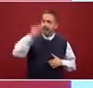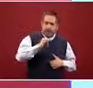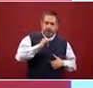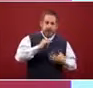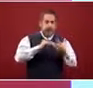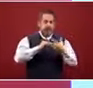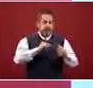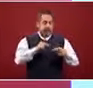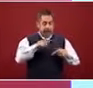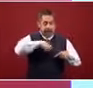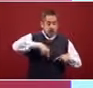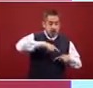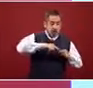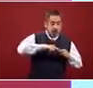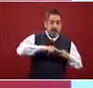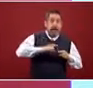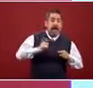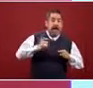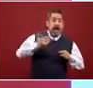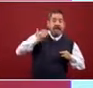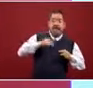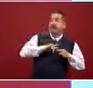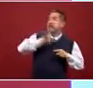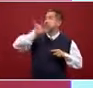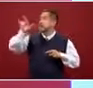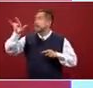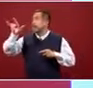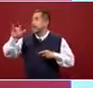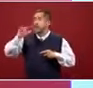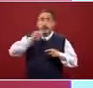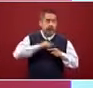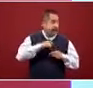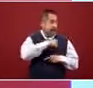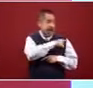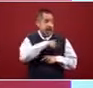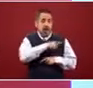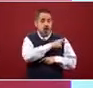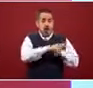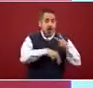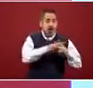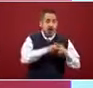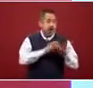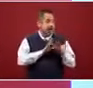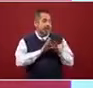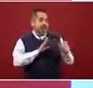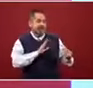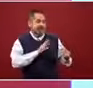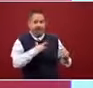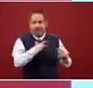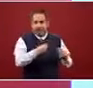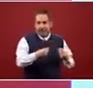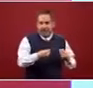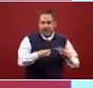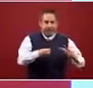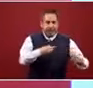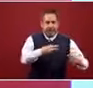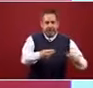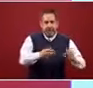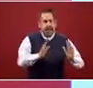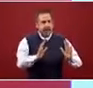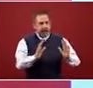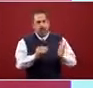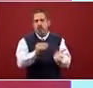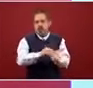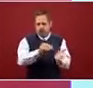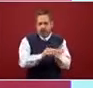que viajaron pueden contagiar a alguien que no viajó. Mientras se mantenga ese patrón, no nos salimos